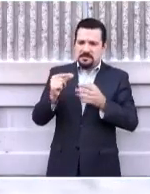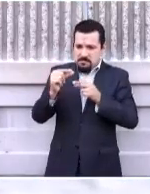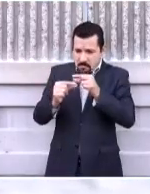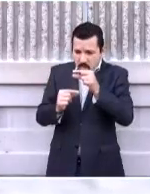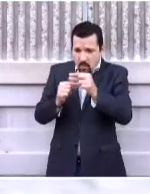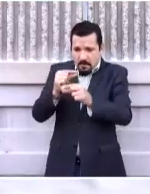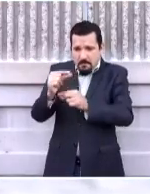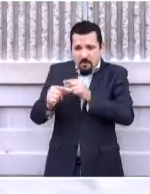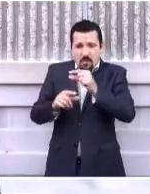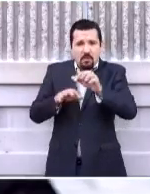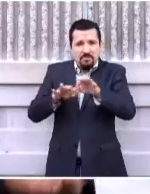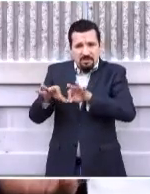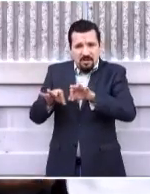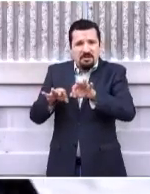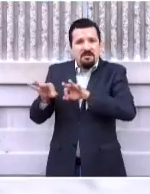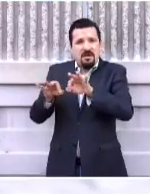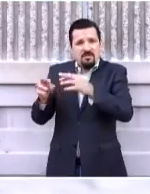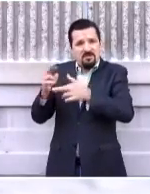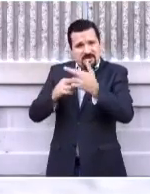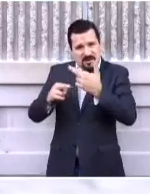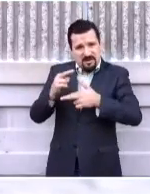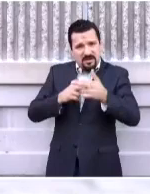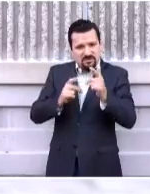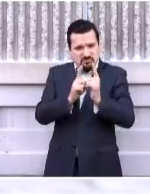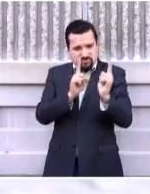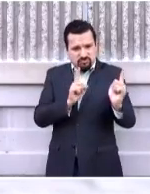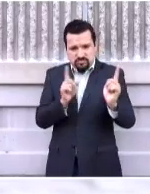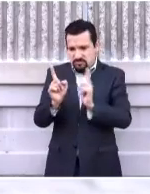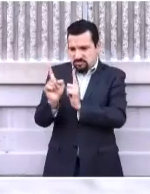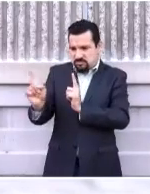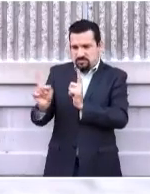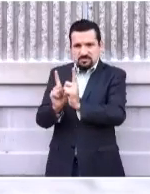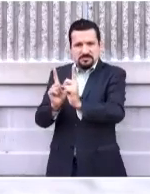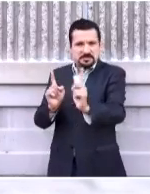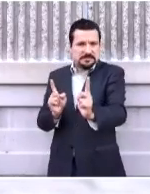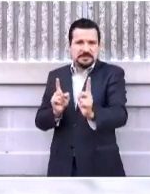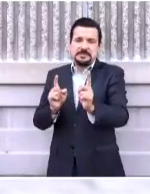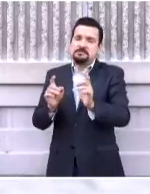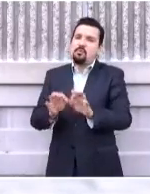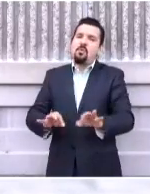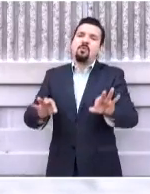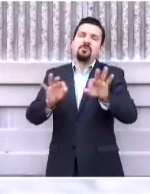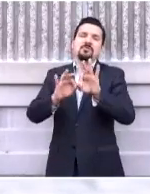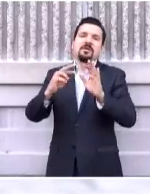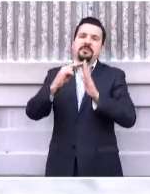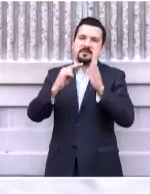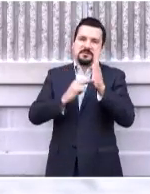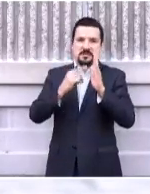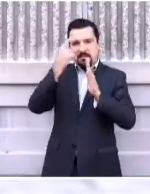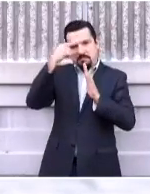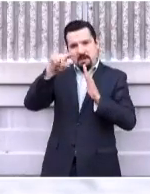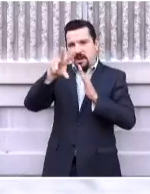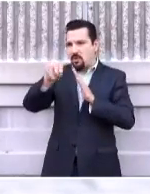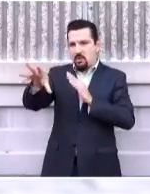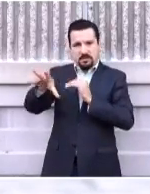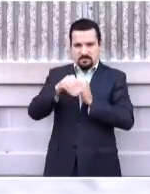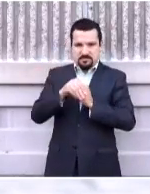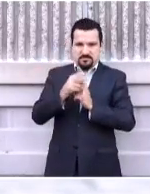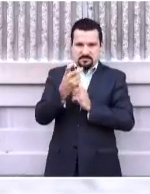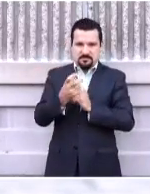y gradual, manteniendo la distancia como medida importante para mitigar al